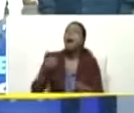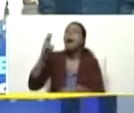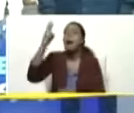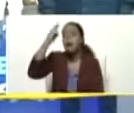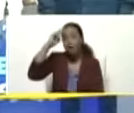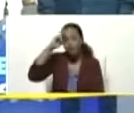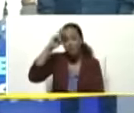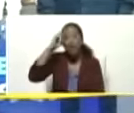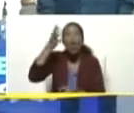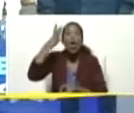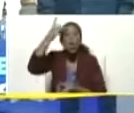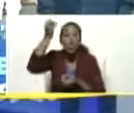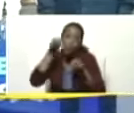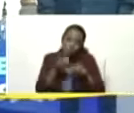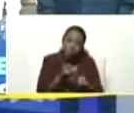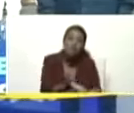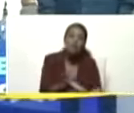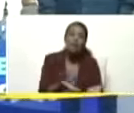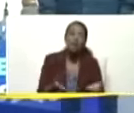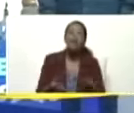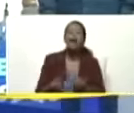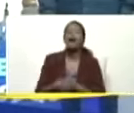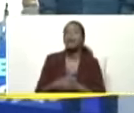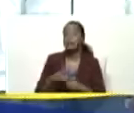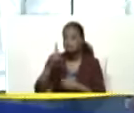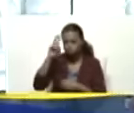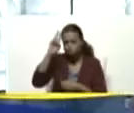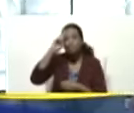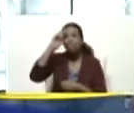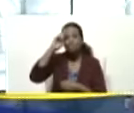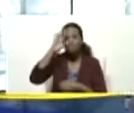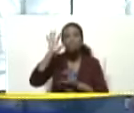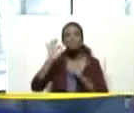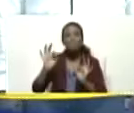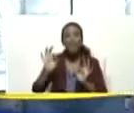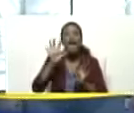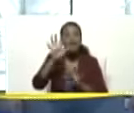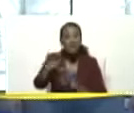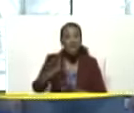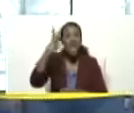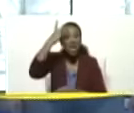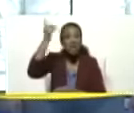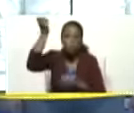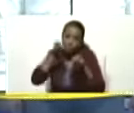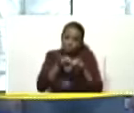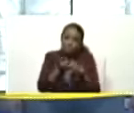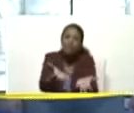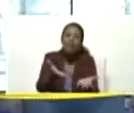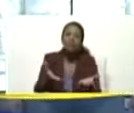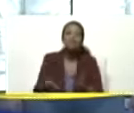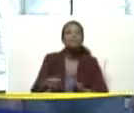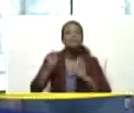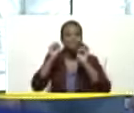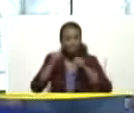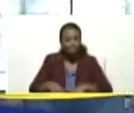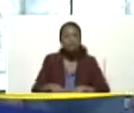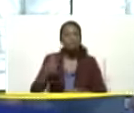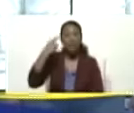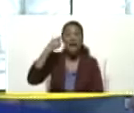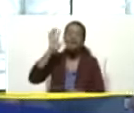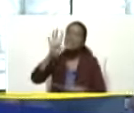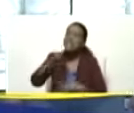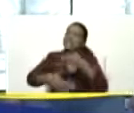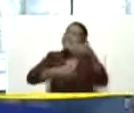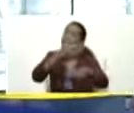proveerá. Dios proveerá. Y así ha sido. Así es. Y así